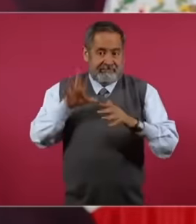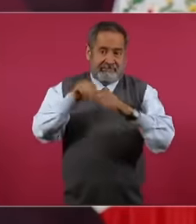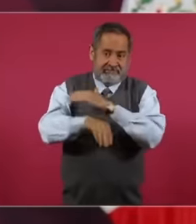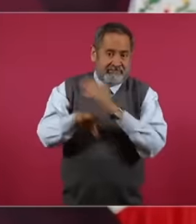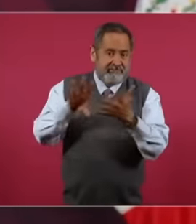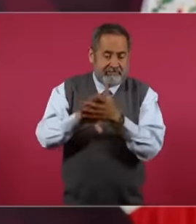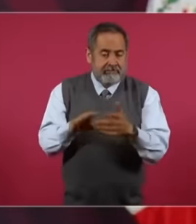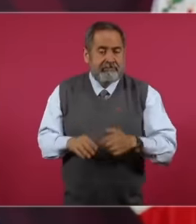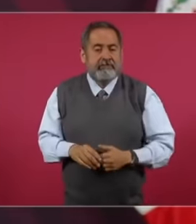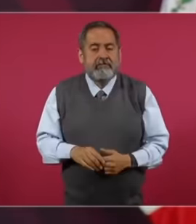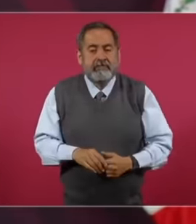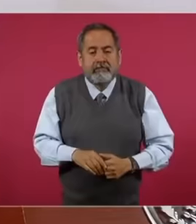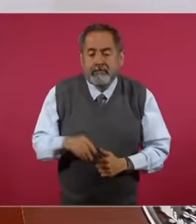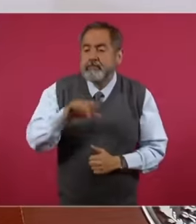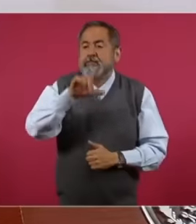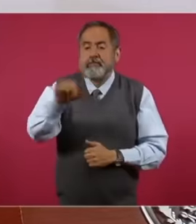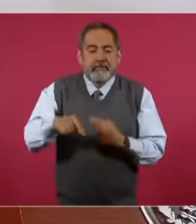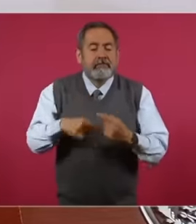y que luego,